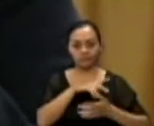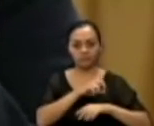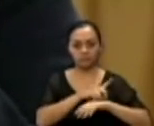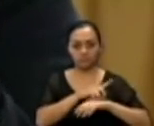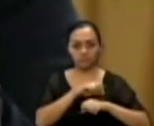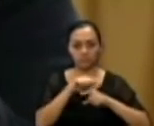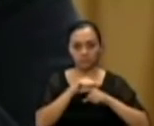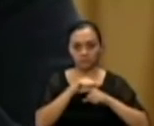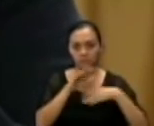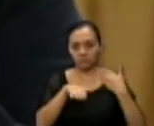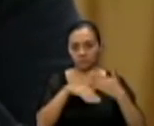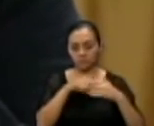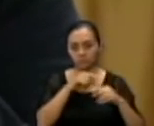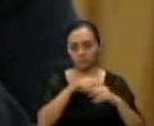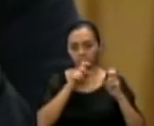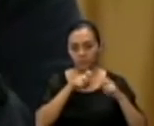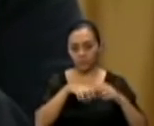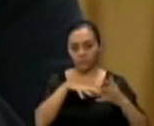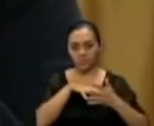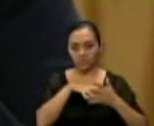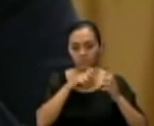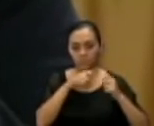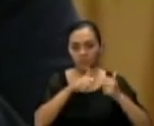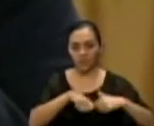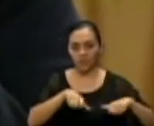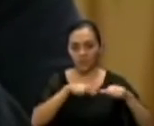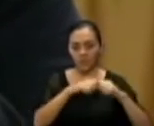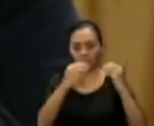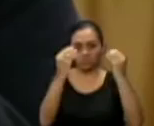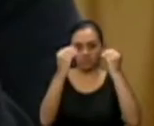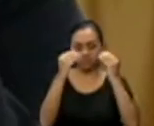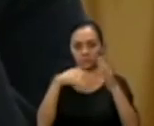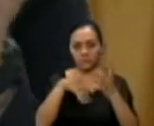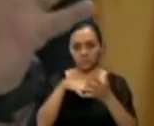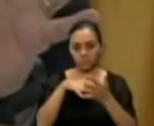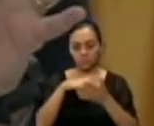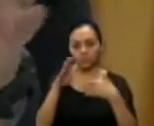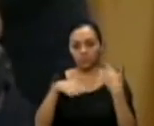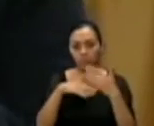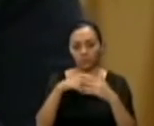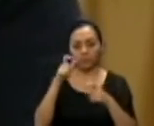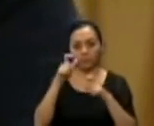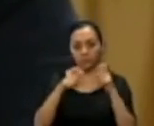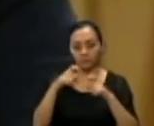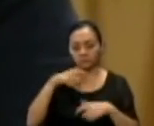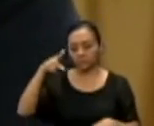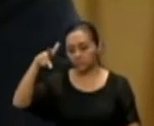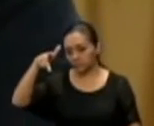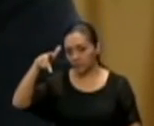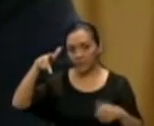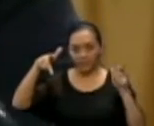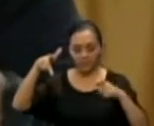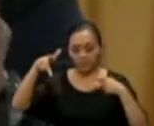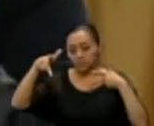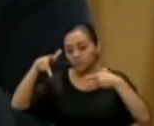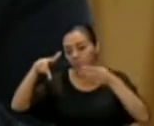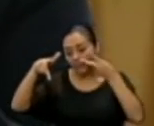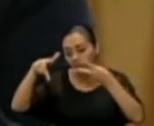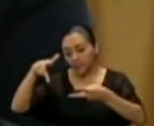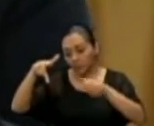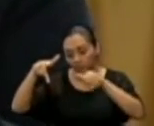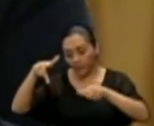y oficinas por investigadores hay aulas hay quirófanos inteligente donde los estudiantes ya no tienen que estar presentes para sí lo pareció